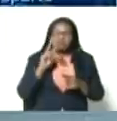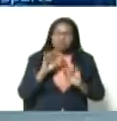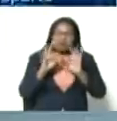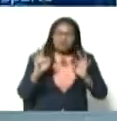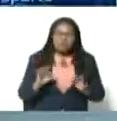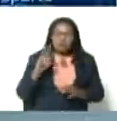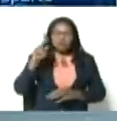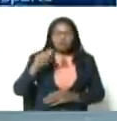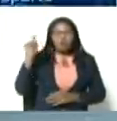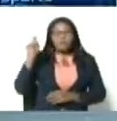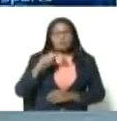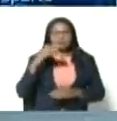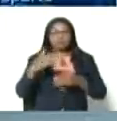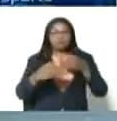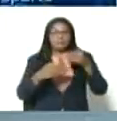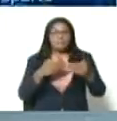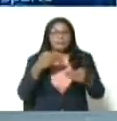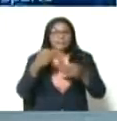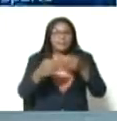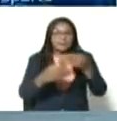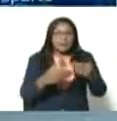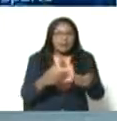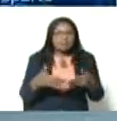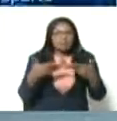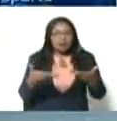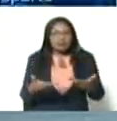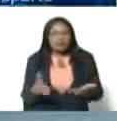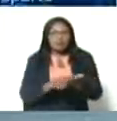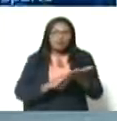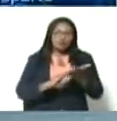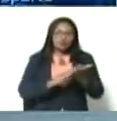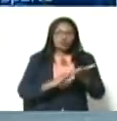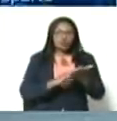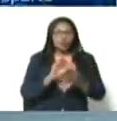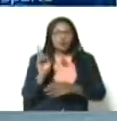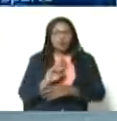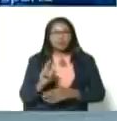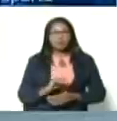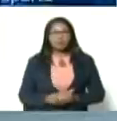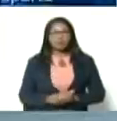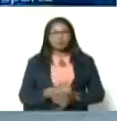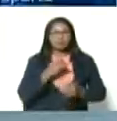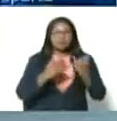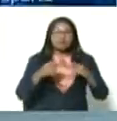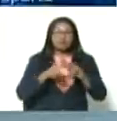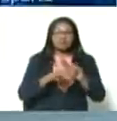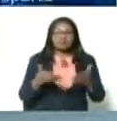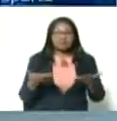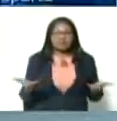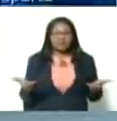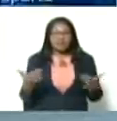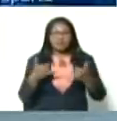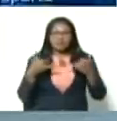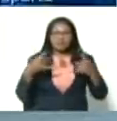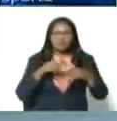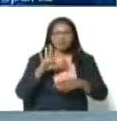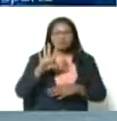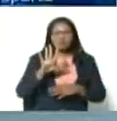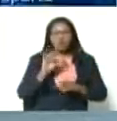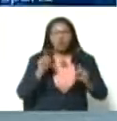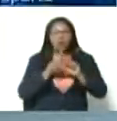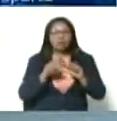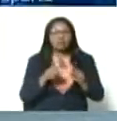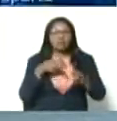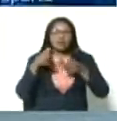todos los meses un poquito. Así que para la recuperación y terminar la línea 5 del metro, que